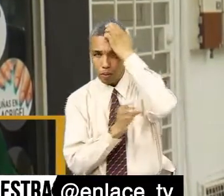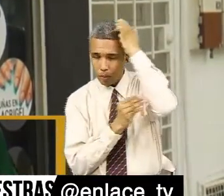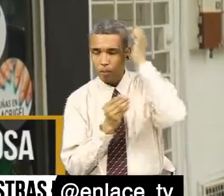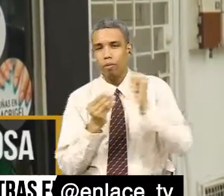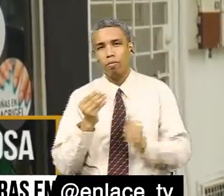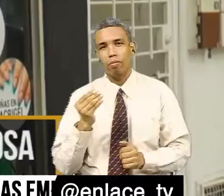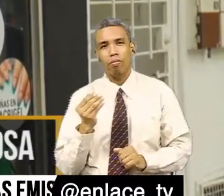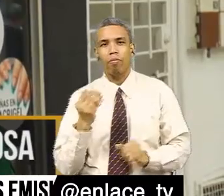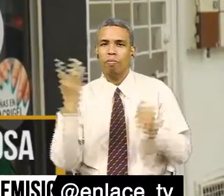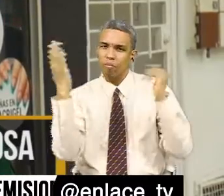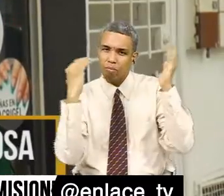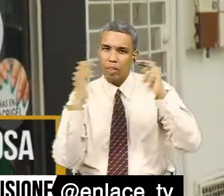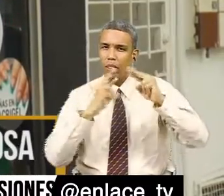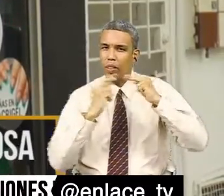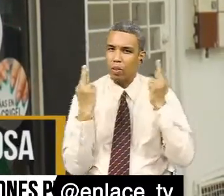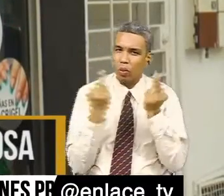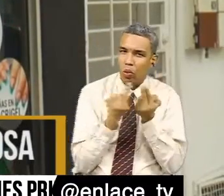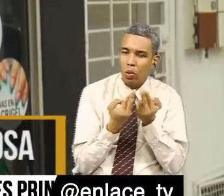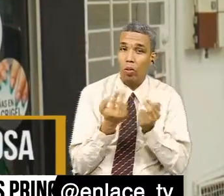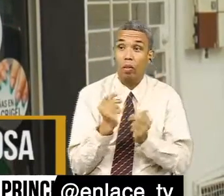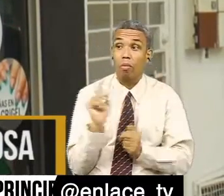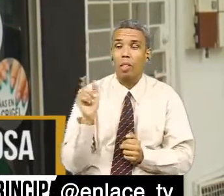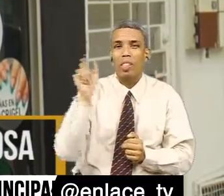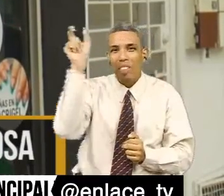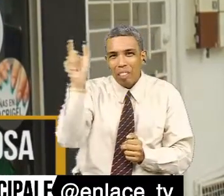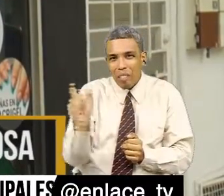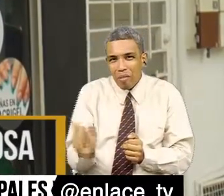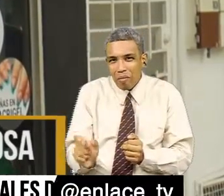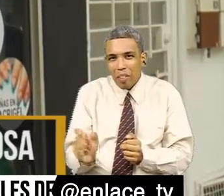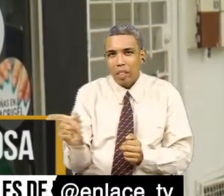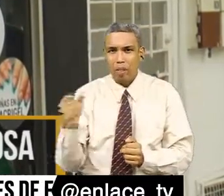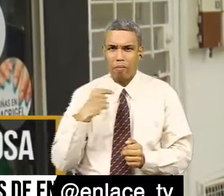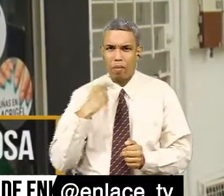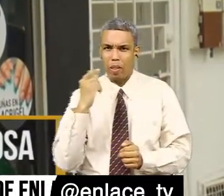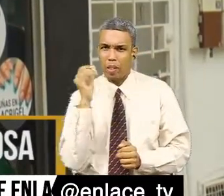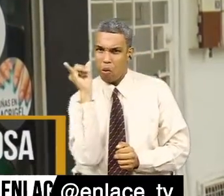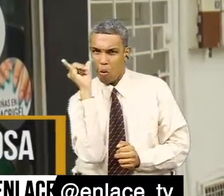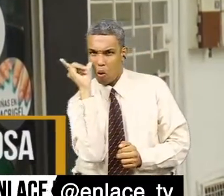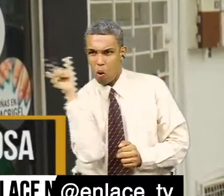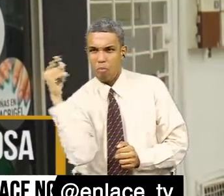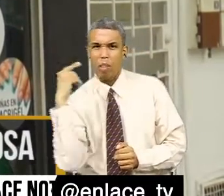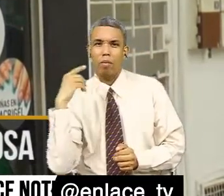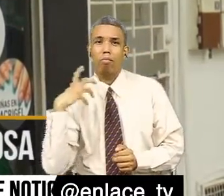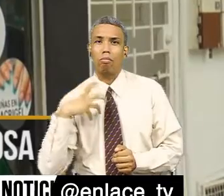vinculen a este proceso. Va a venir el ingeniero de las cornetas. Ahora hay un sistema